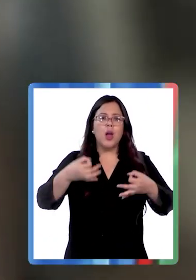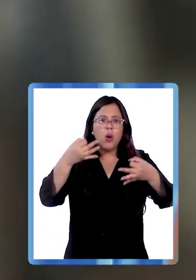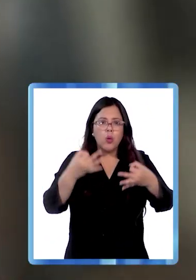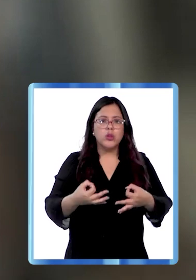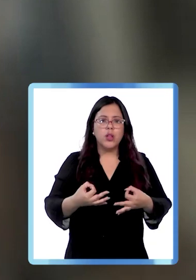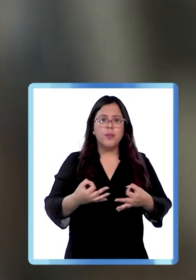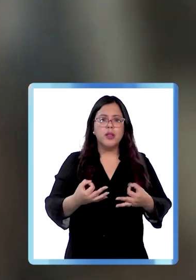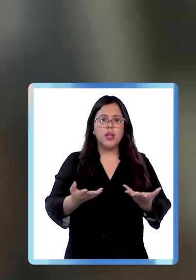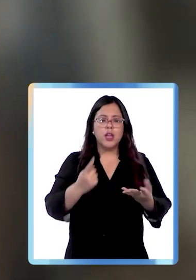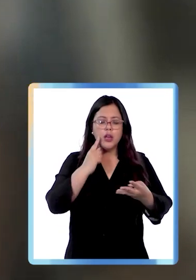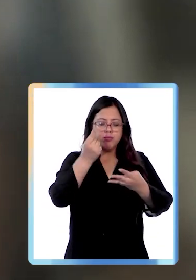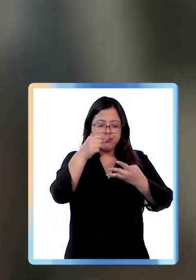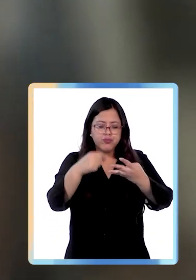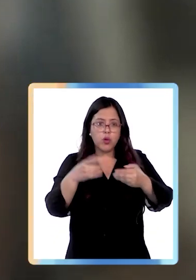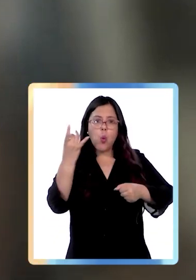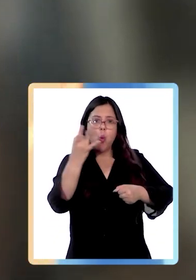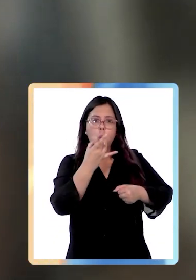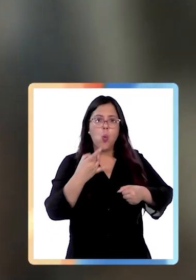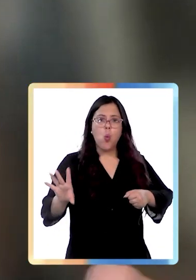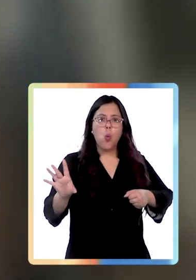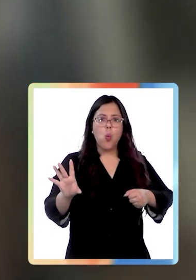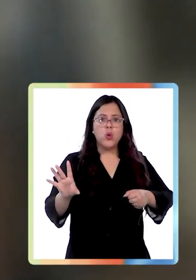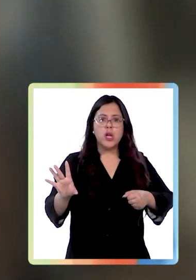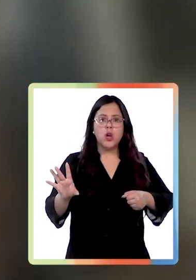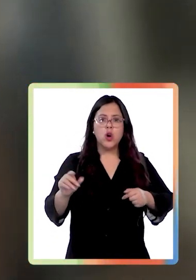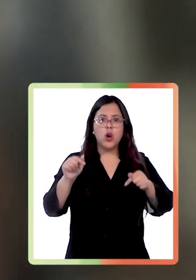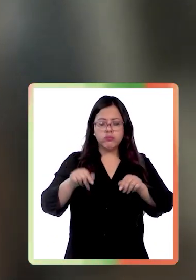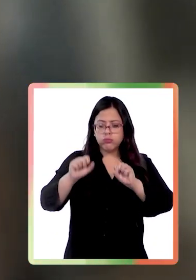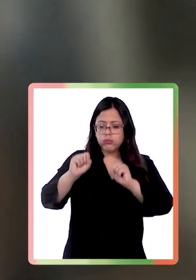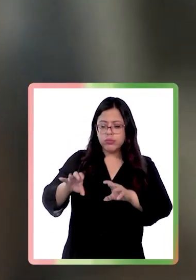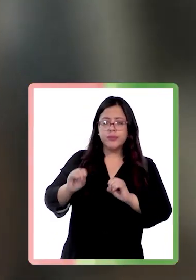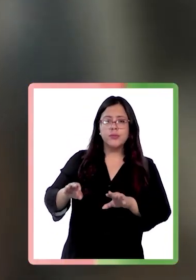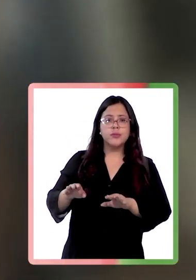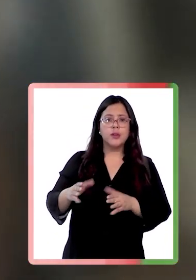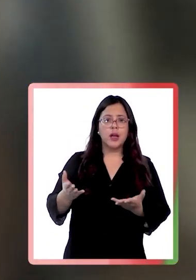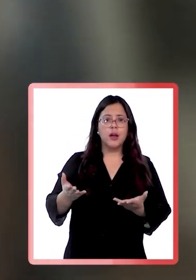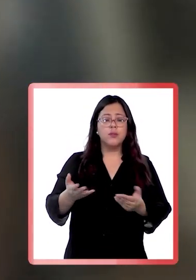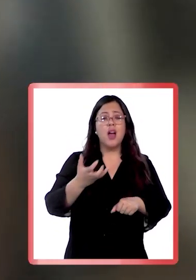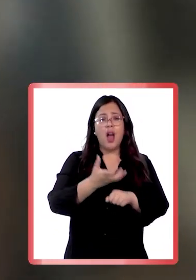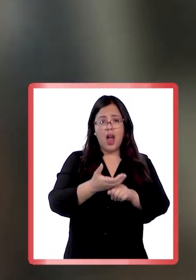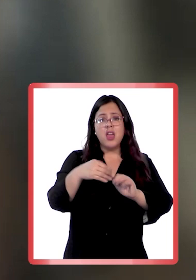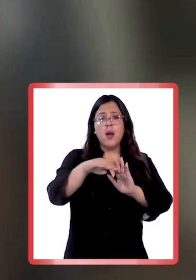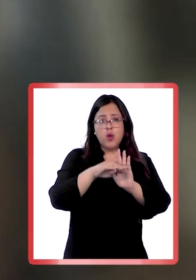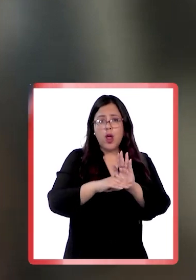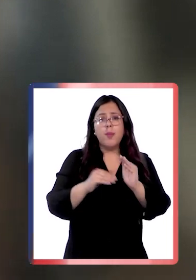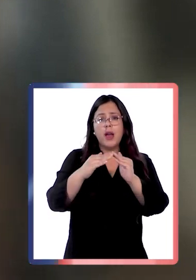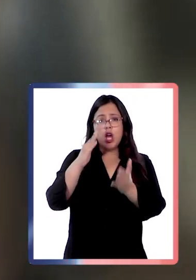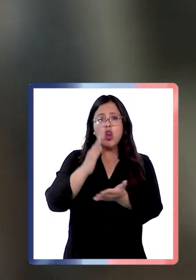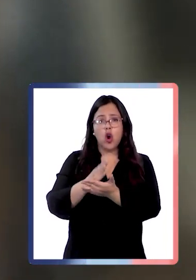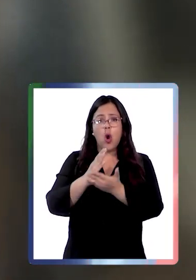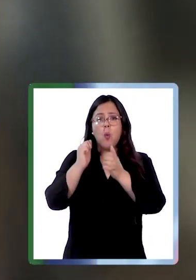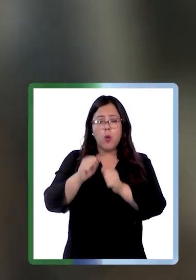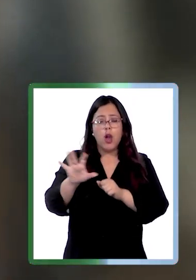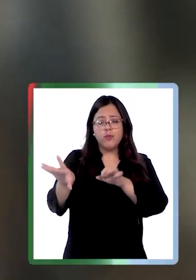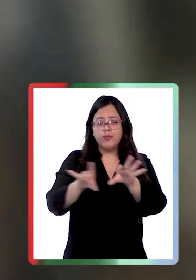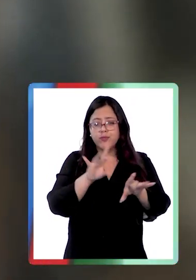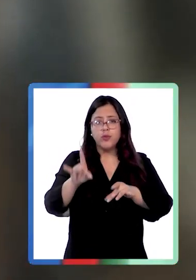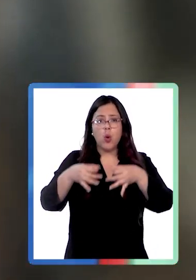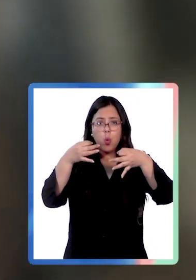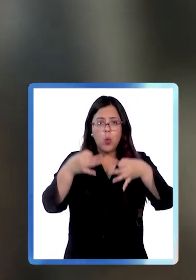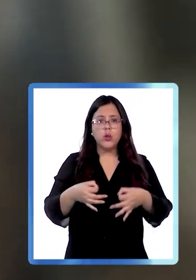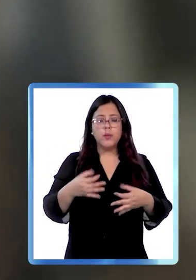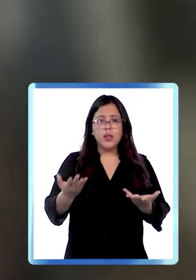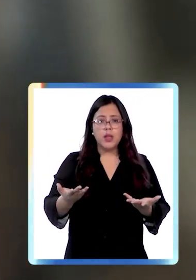esté sistematizado y organizado como una forma única de bajar este tipo de educación. Sí hay programas que los colegios pueden